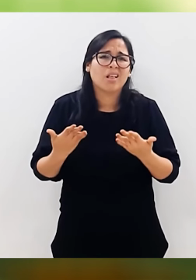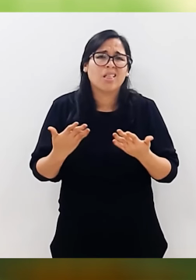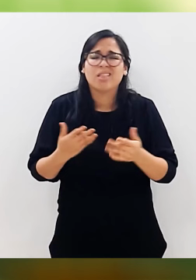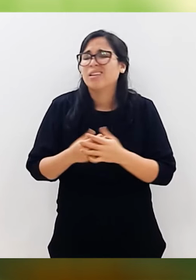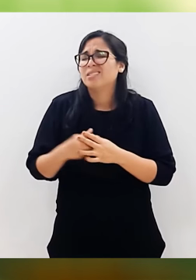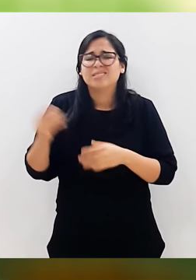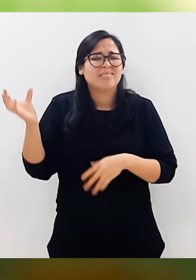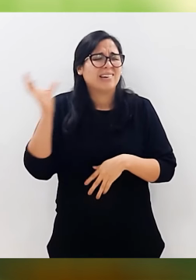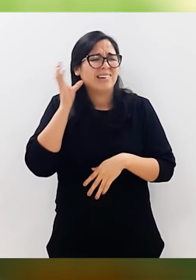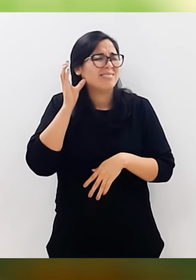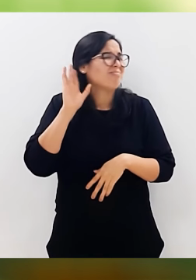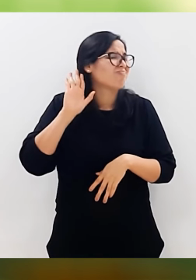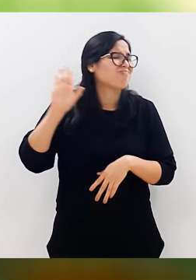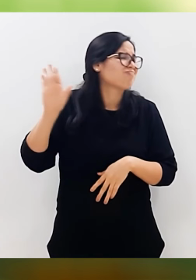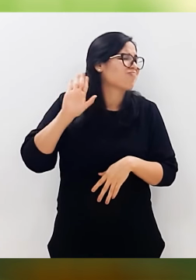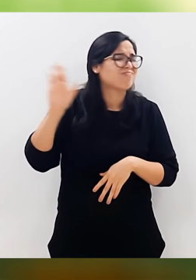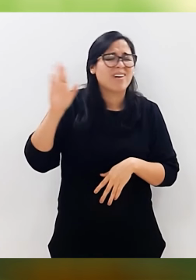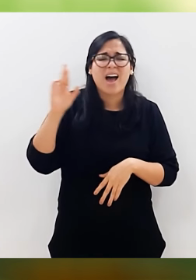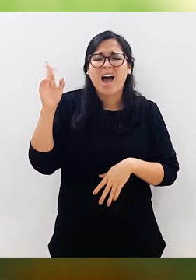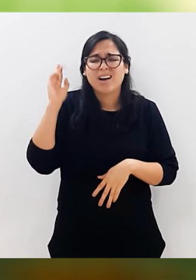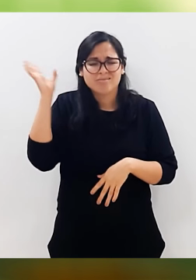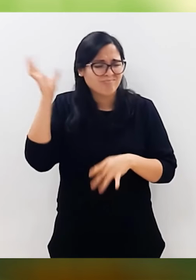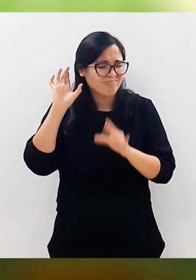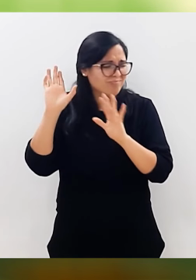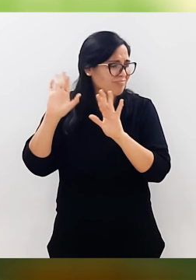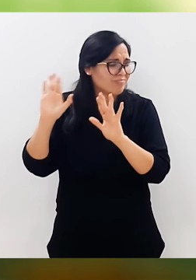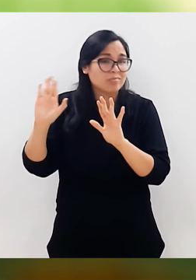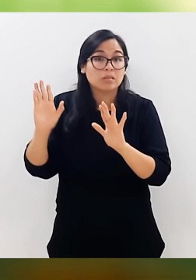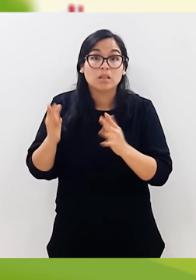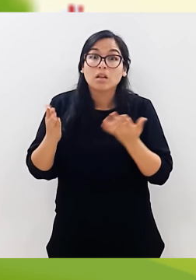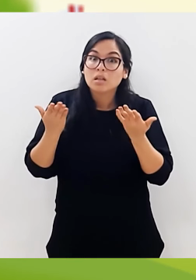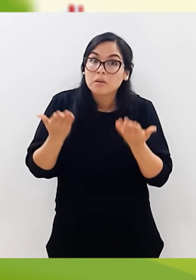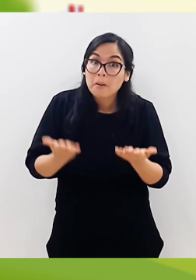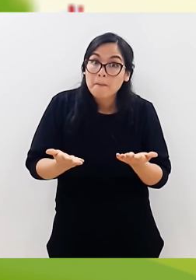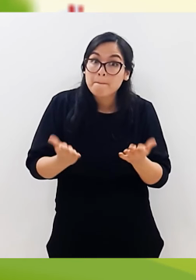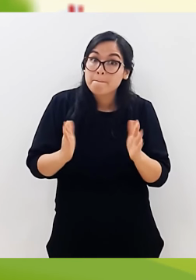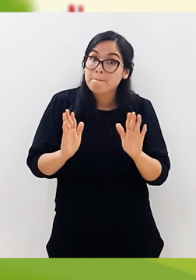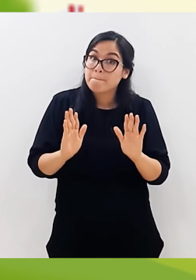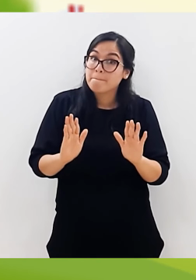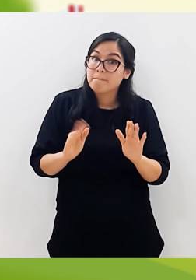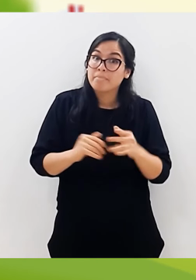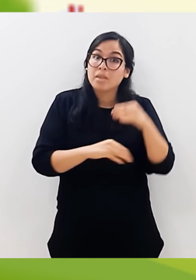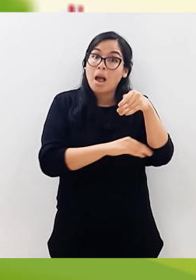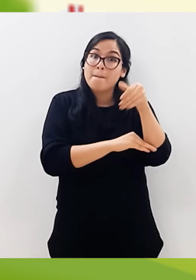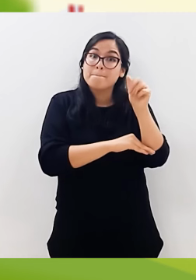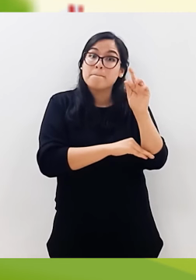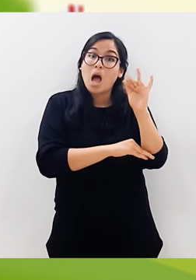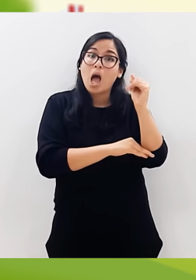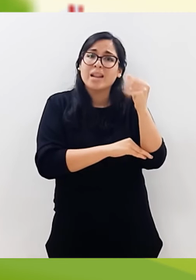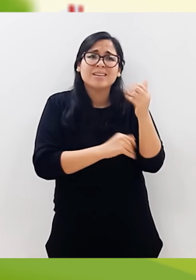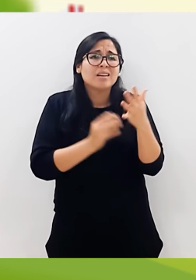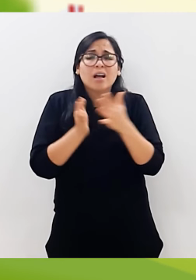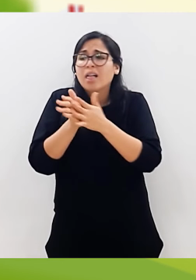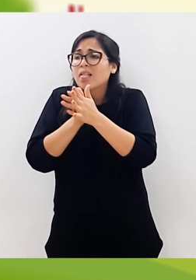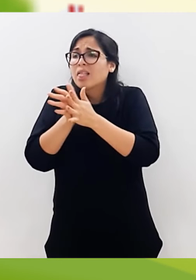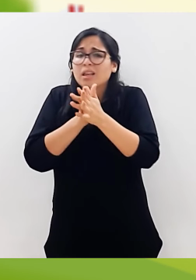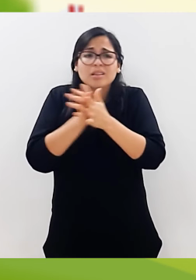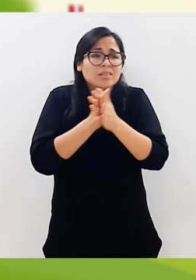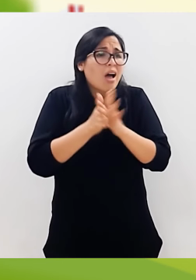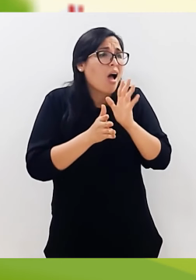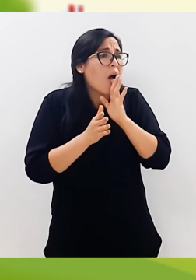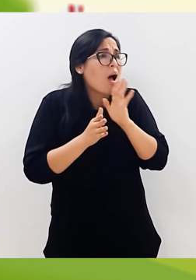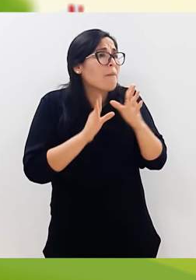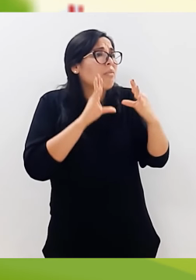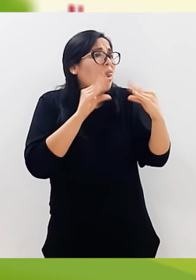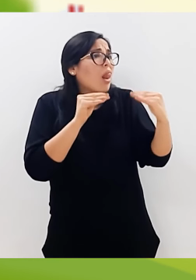por lo que no quiere escuchar ningún ruido. Sin embargo, María desea hablar con